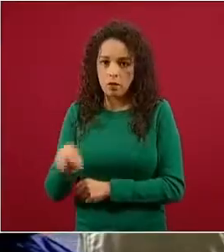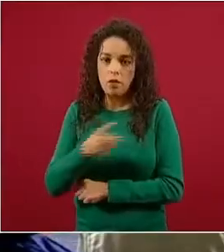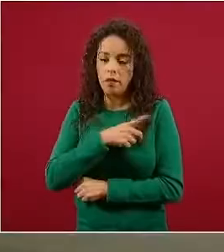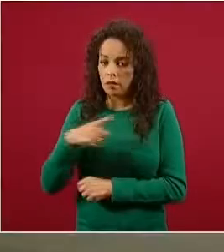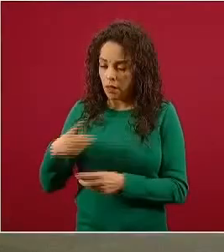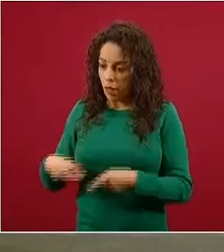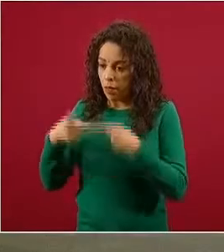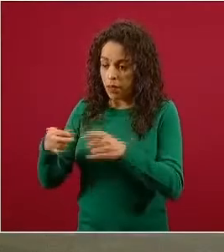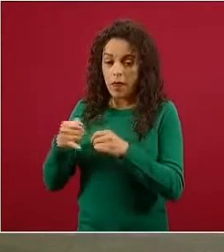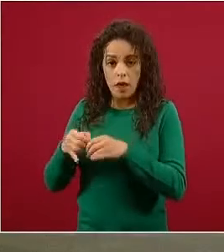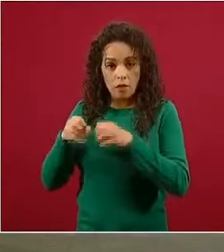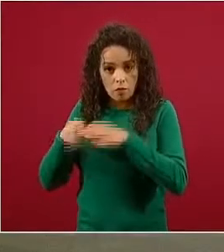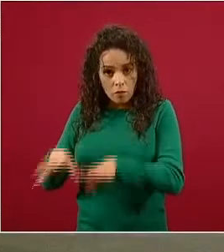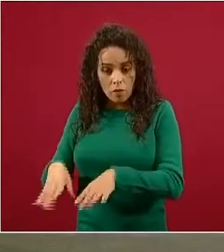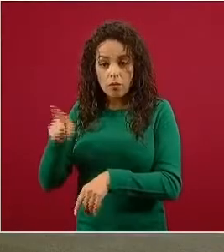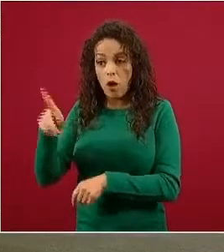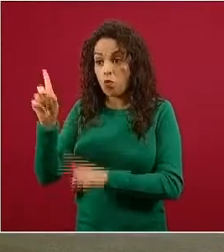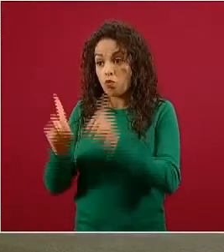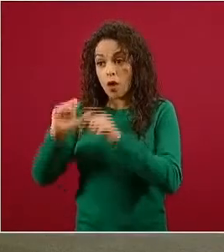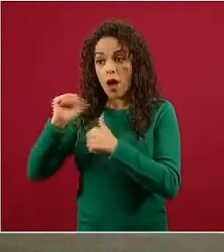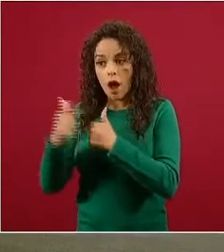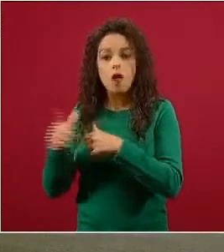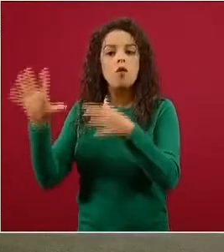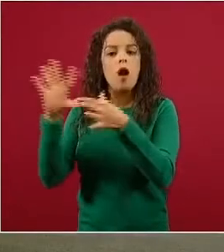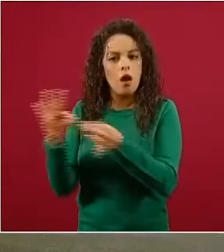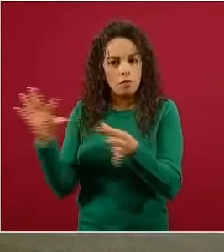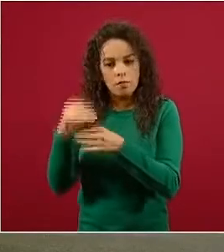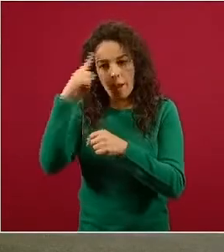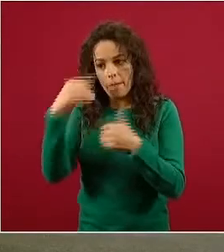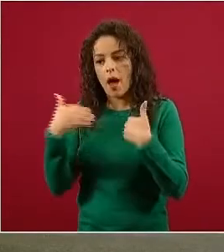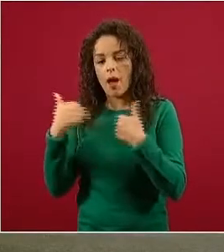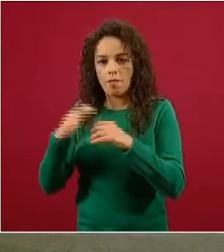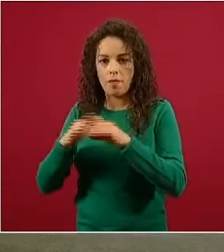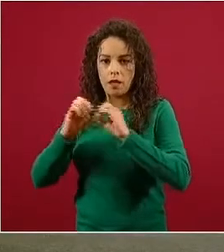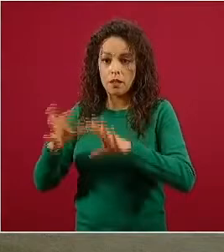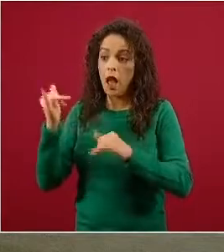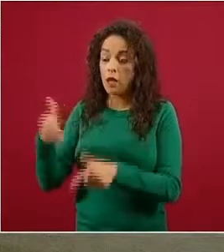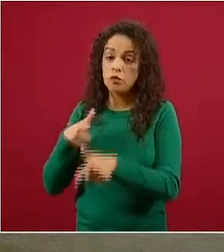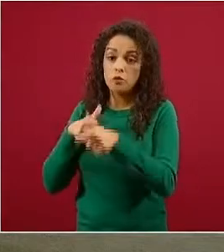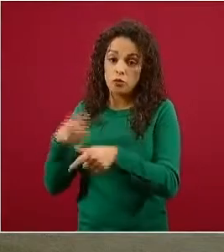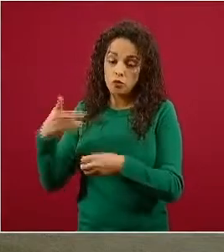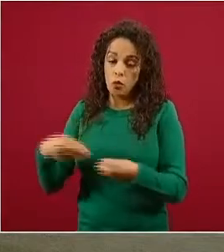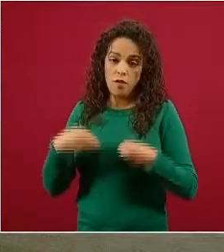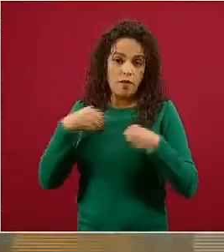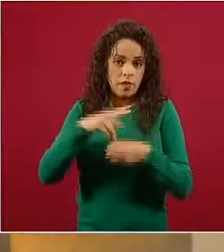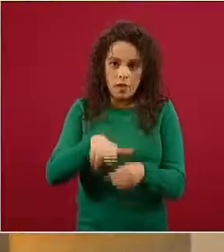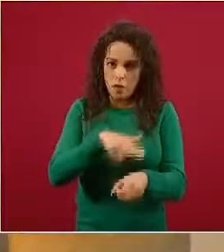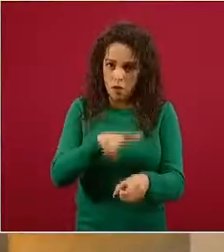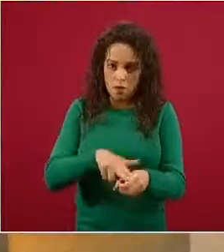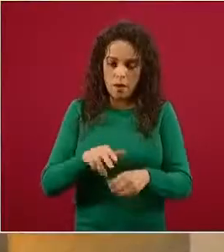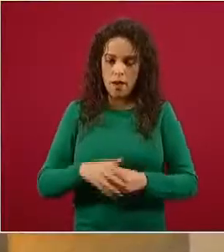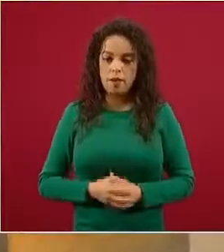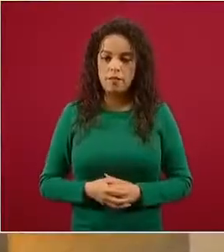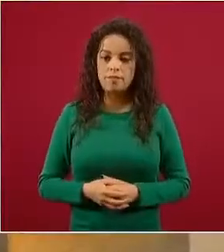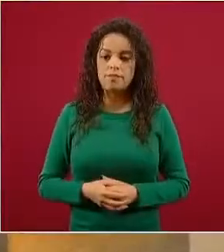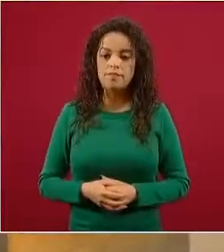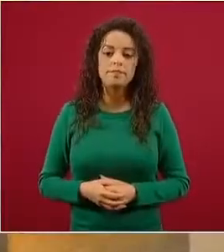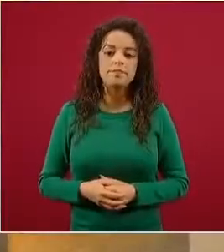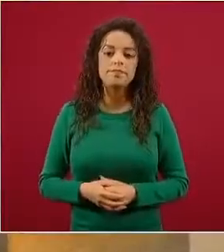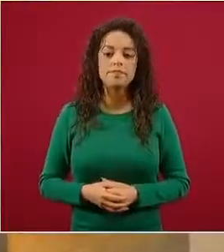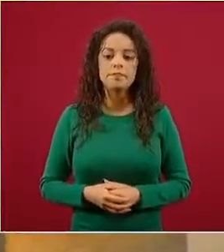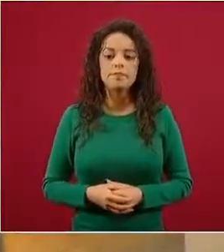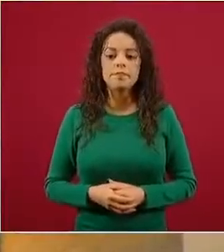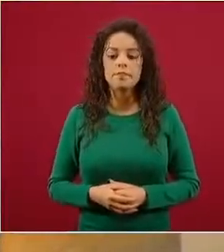veces escuchamos pues ya está grande, entonces mejor no le damos la noticia de alguna muerte. Es importante, volvemos a lo mismo, no dar